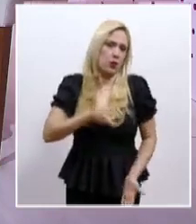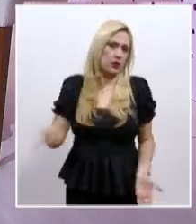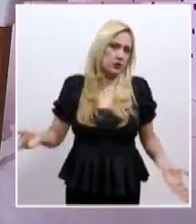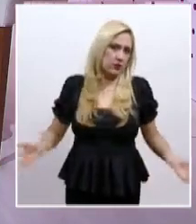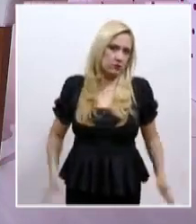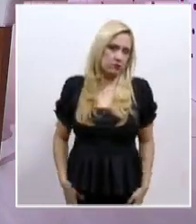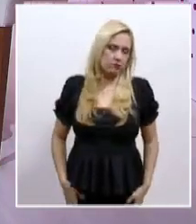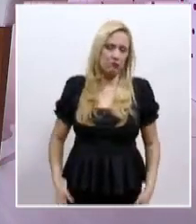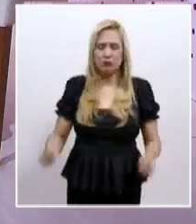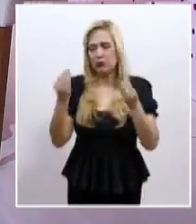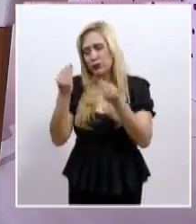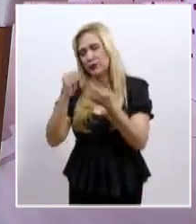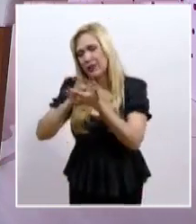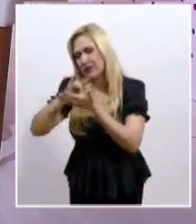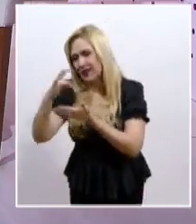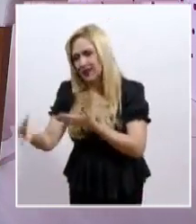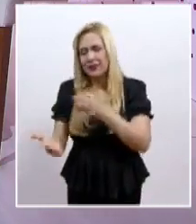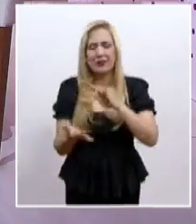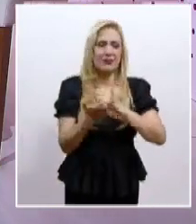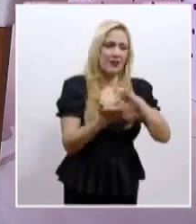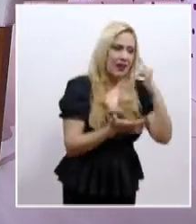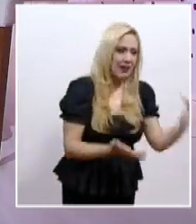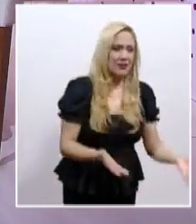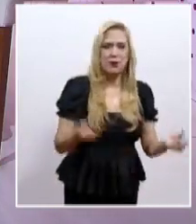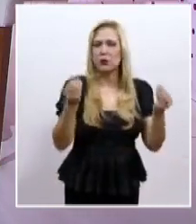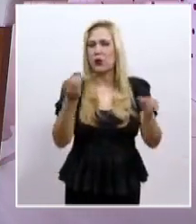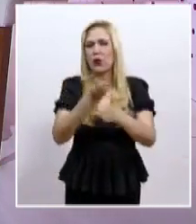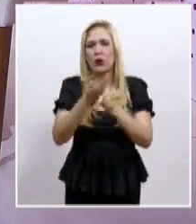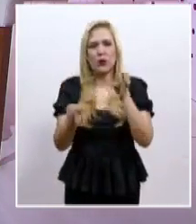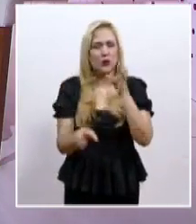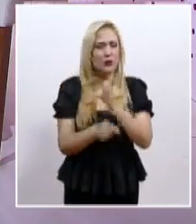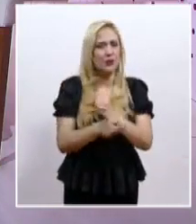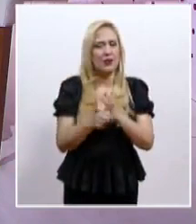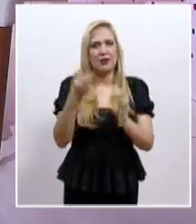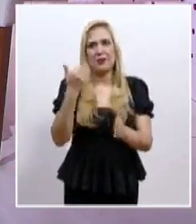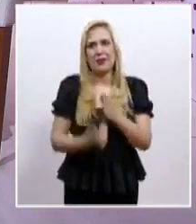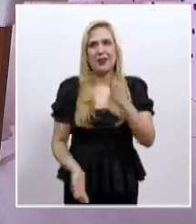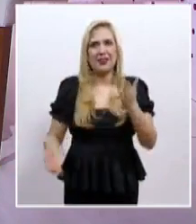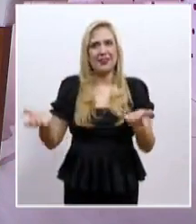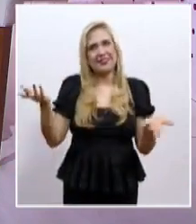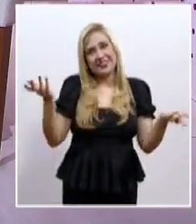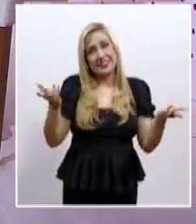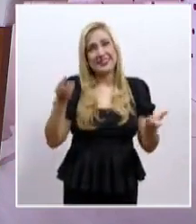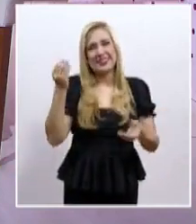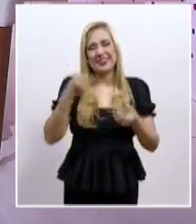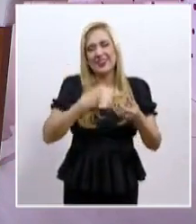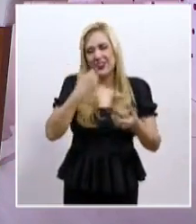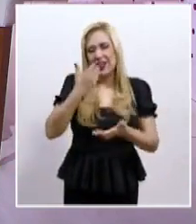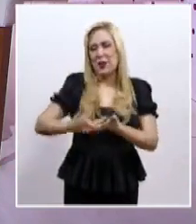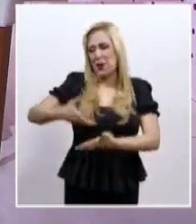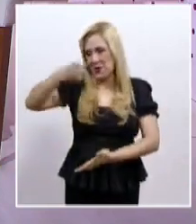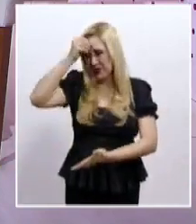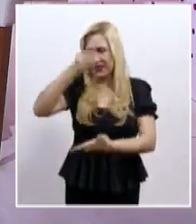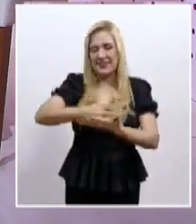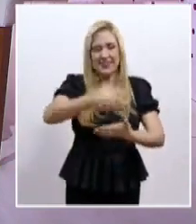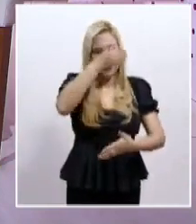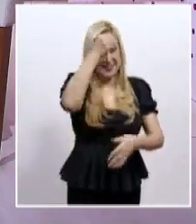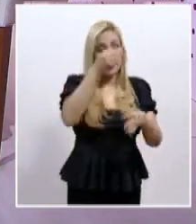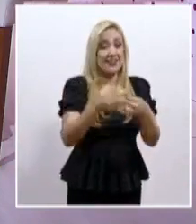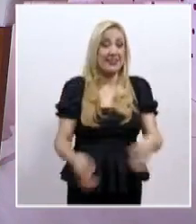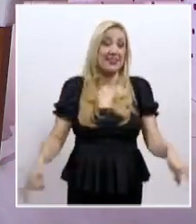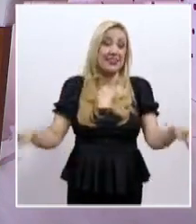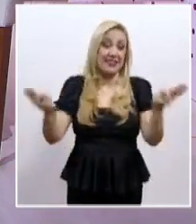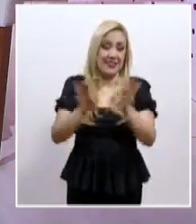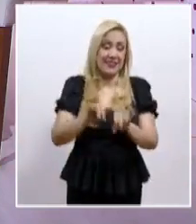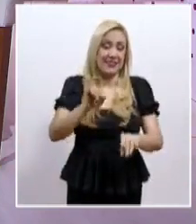Pues les agradezco mucho su participación. Creo que hay muchas cosas que nos podemos llevar del programa. En lo personal he podido aprender mucho la relevancia de esto último